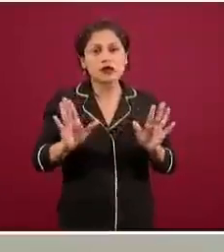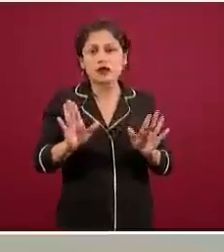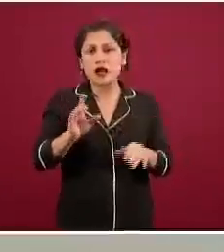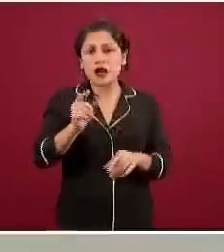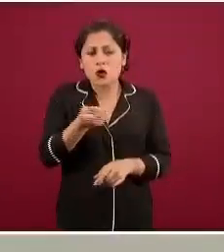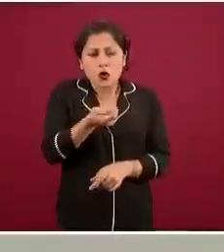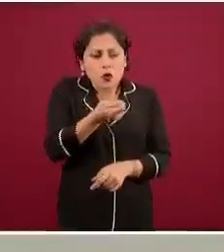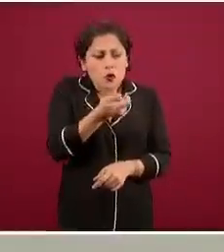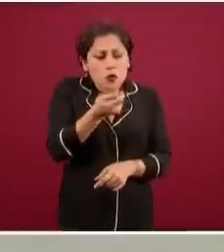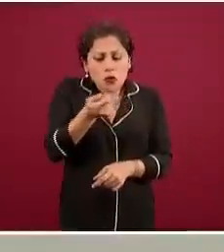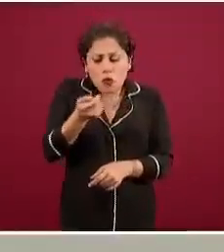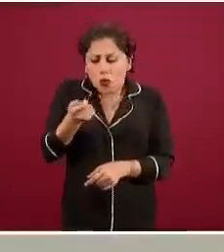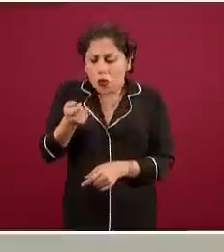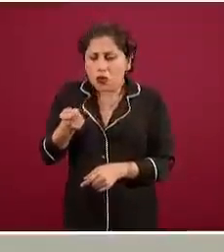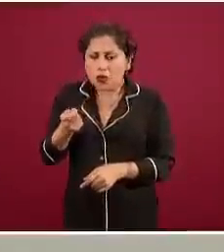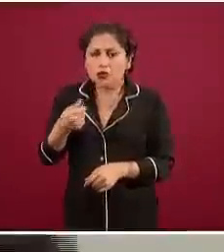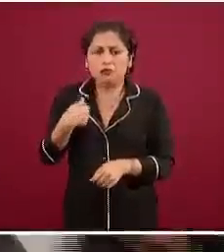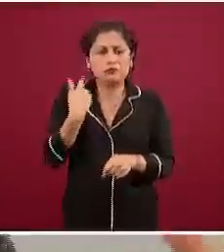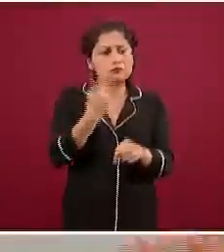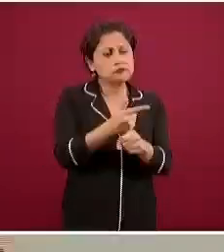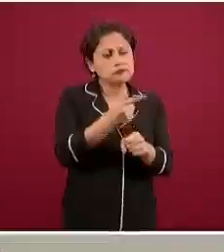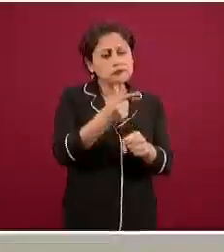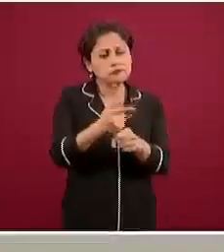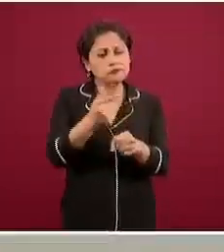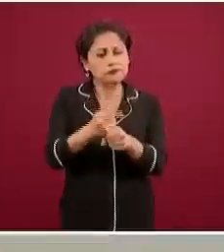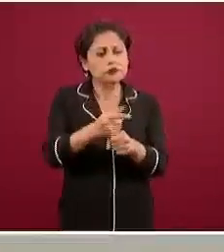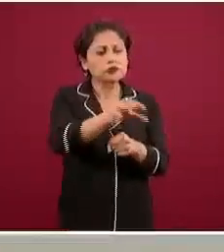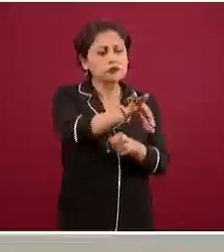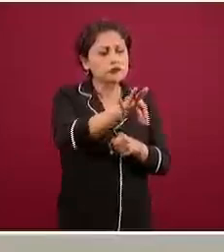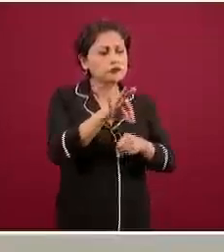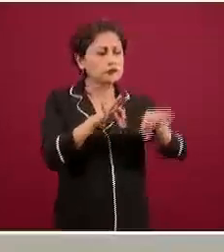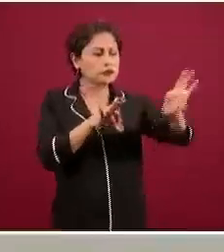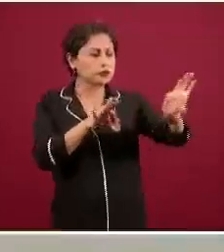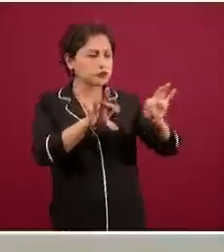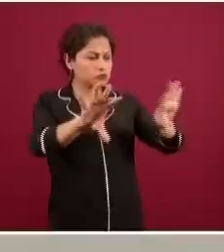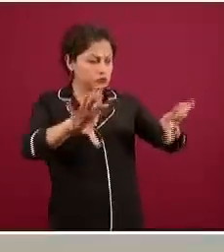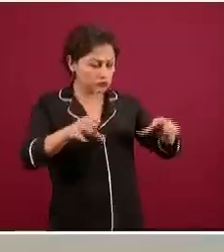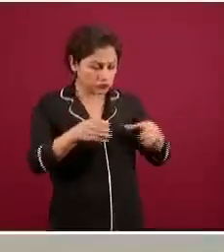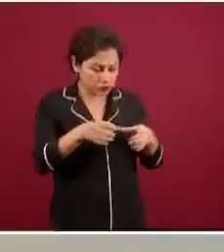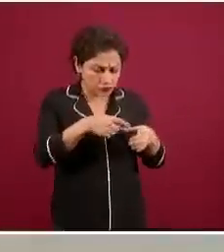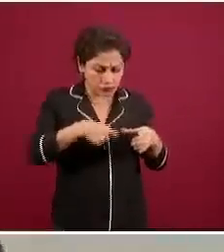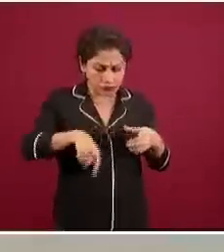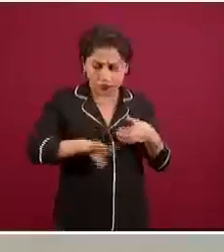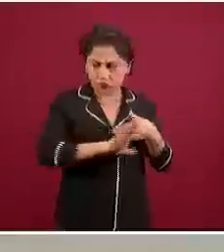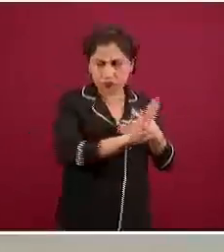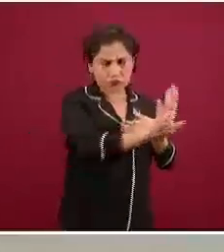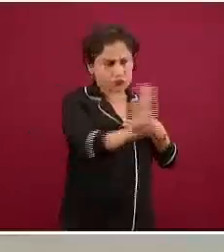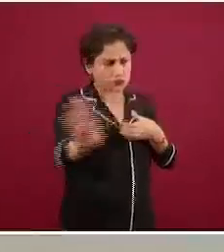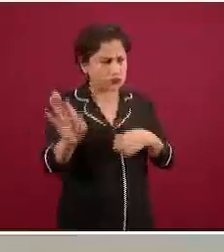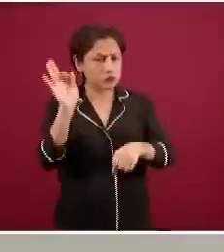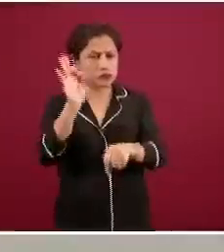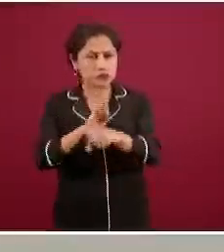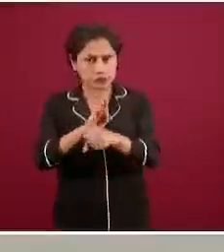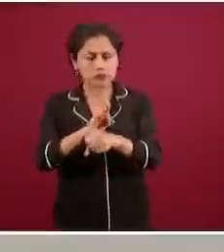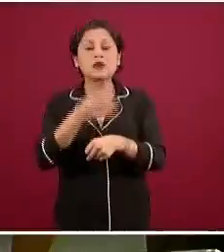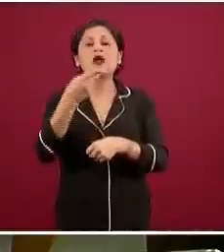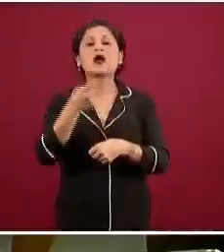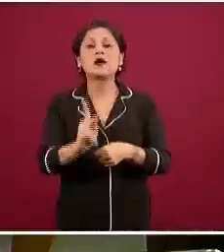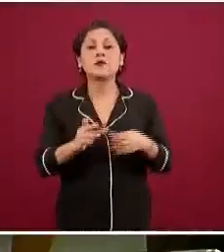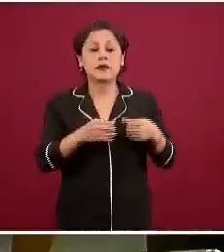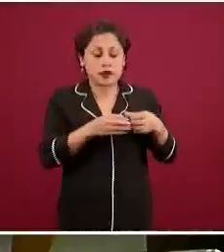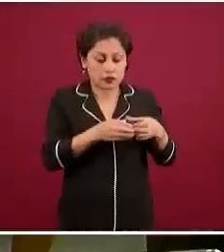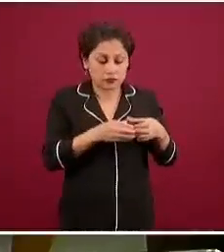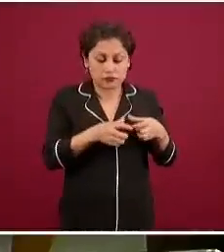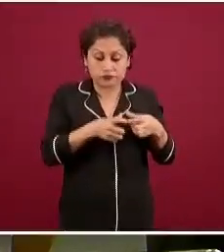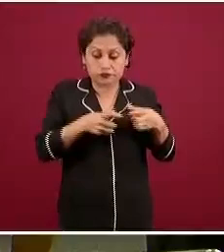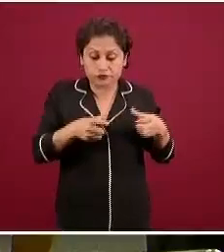Entonces, de los casos observados, uno los pone en aislamiento. Pero dijimos desde la fase 1, llegará el momento en que sean tantos